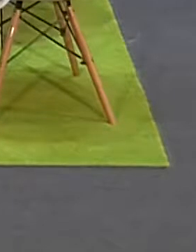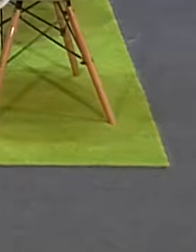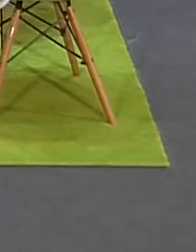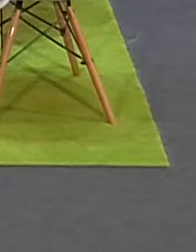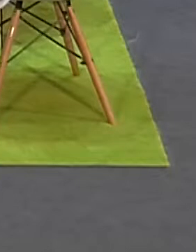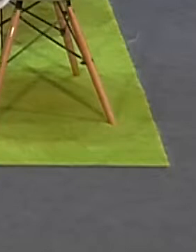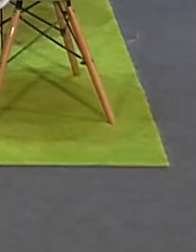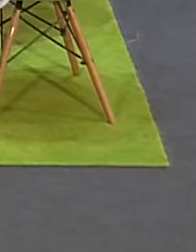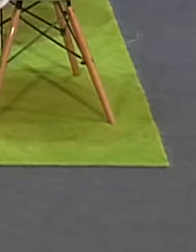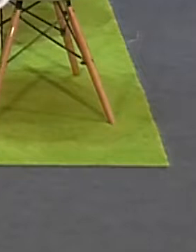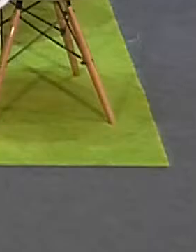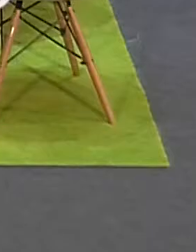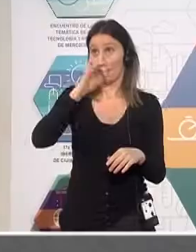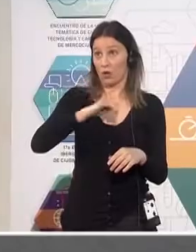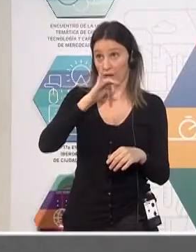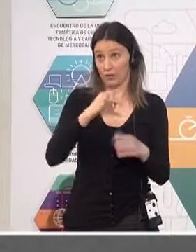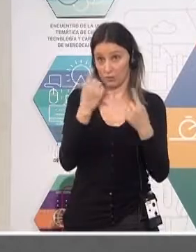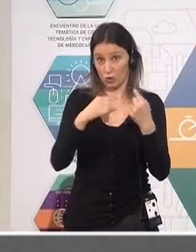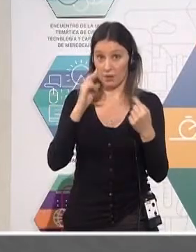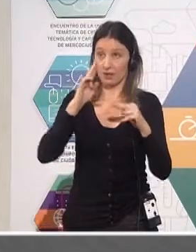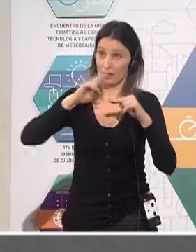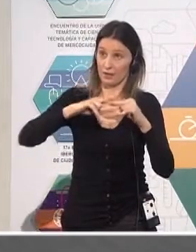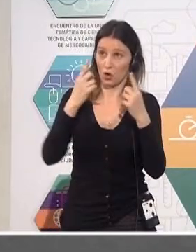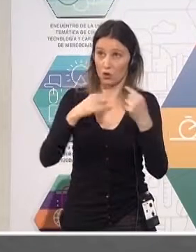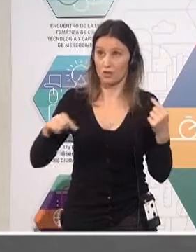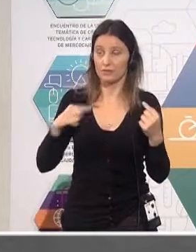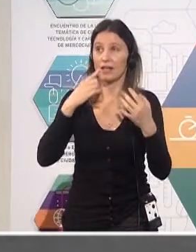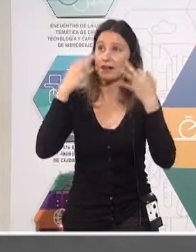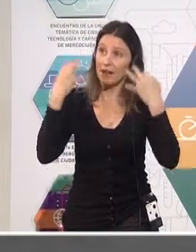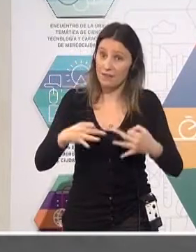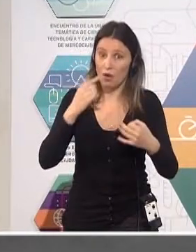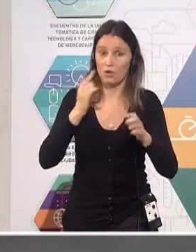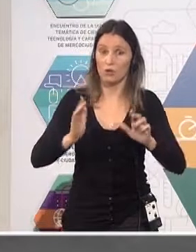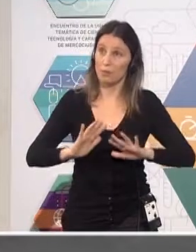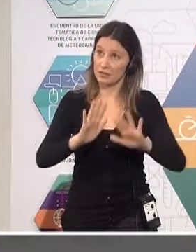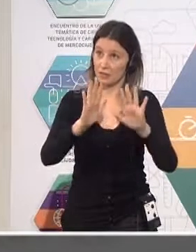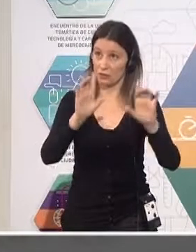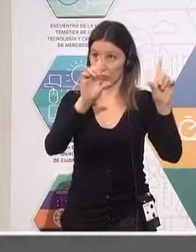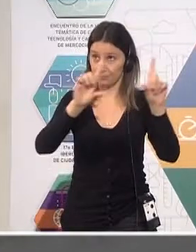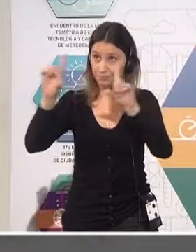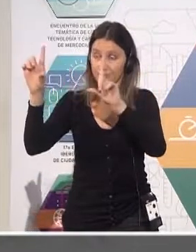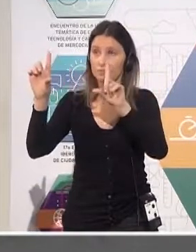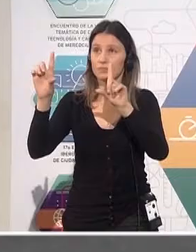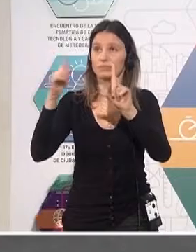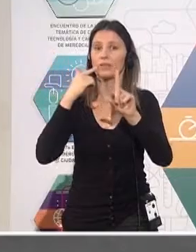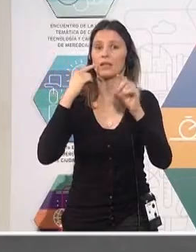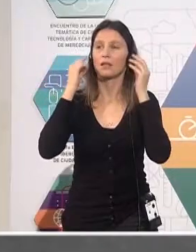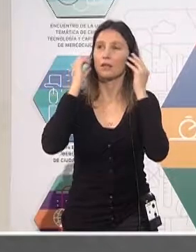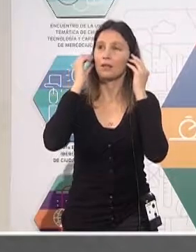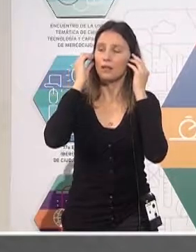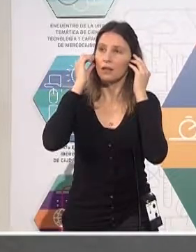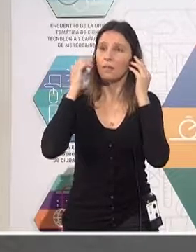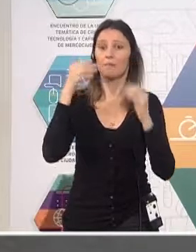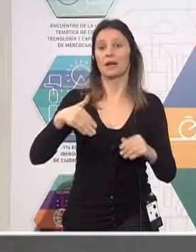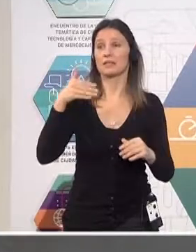las cosas y en realidad este cuando estaba preparando la presentación y participando desde el